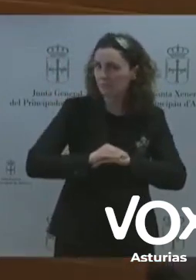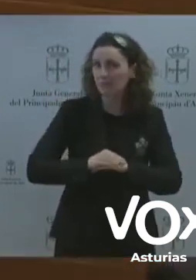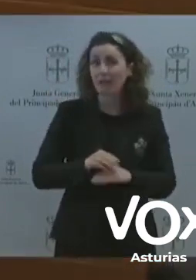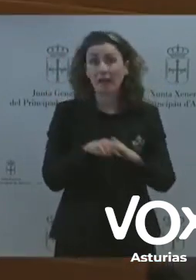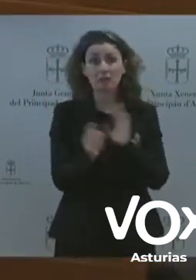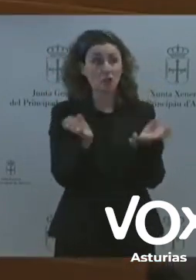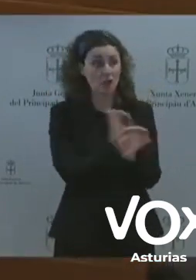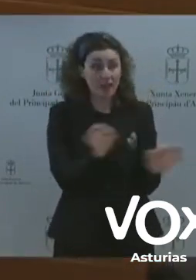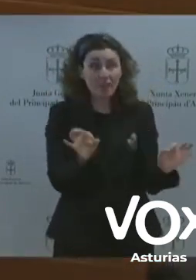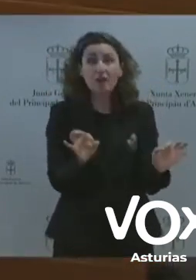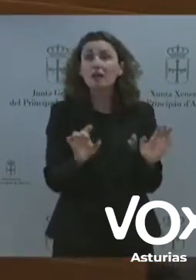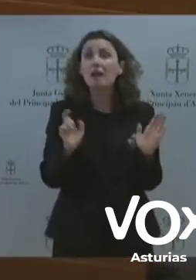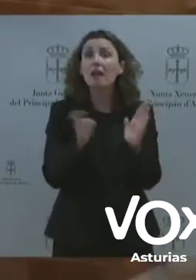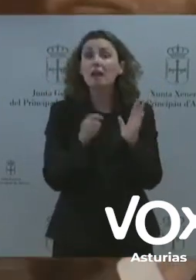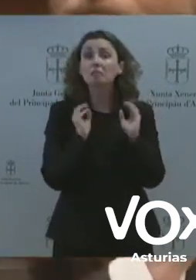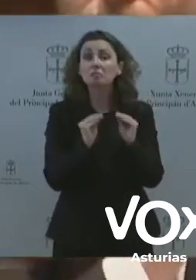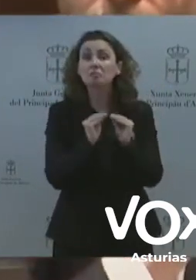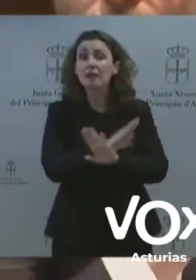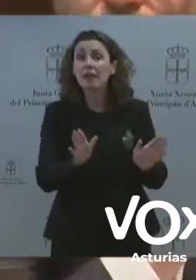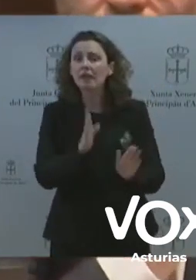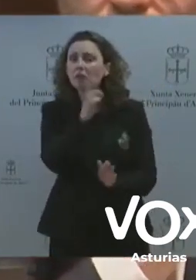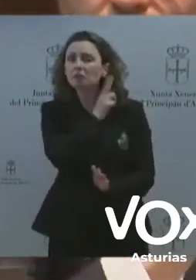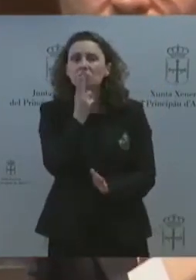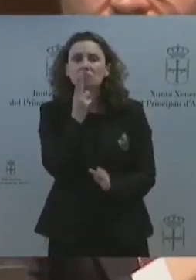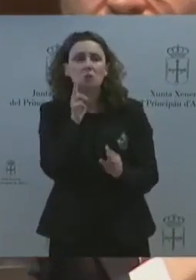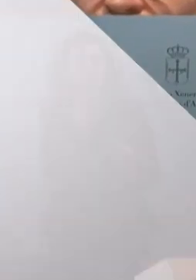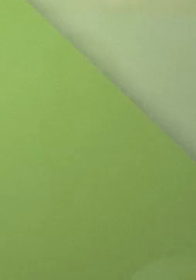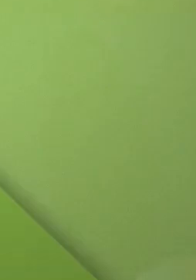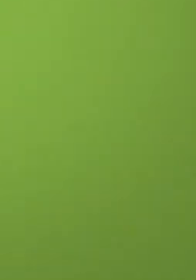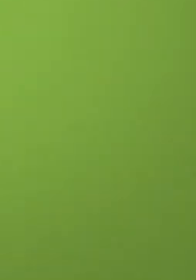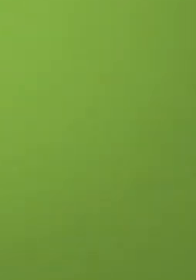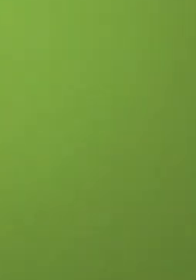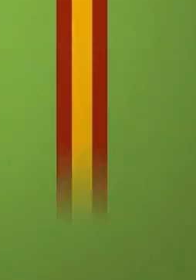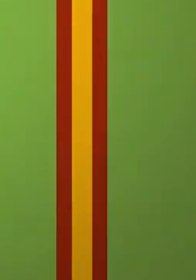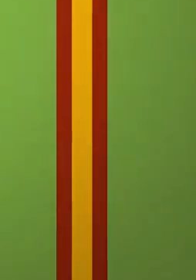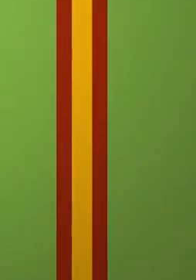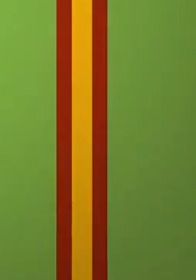ni ha cumplido con sus compromisos. Vamos a ver cómo se justifica ante los asturianos.